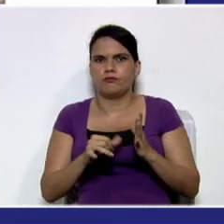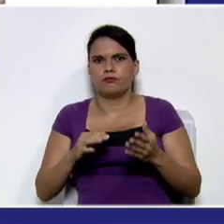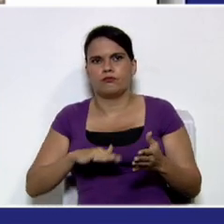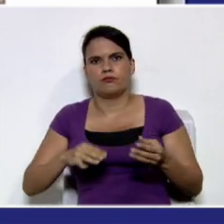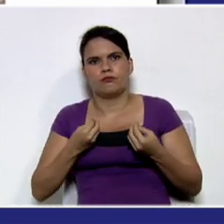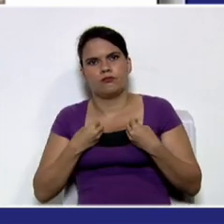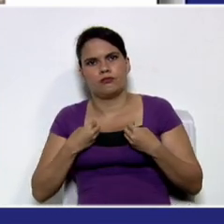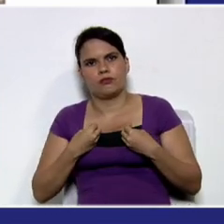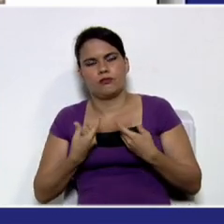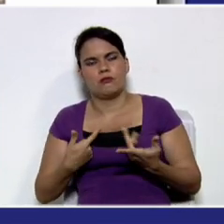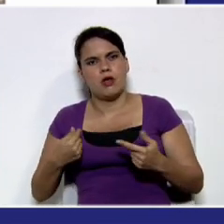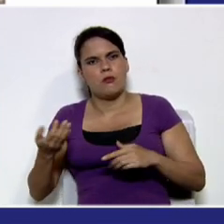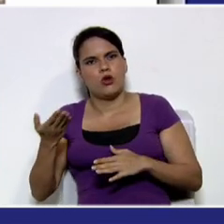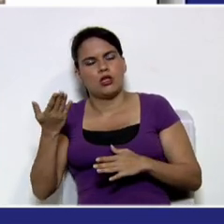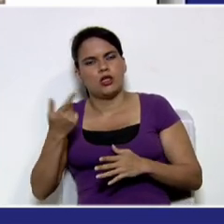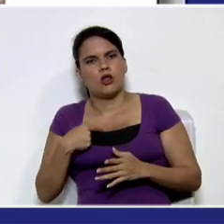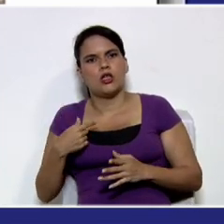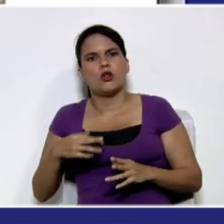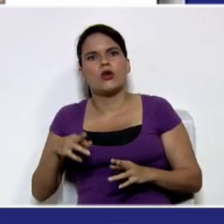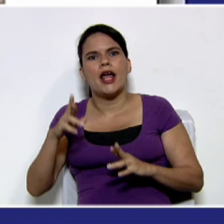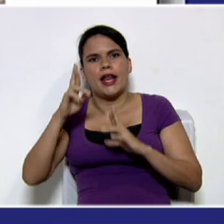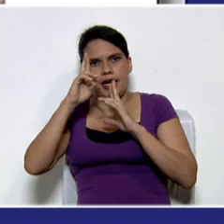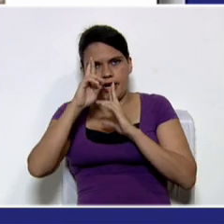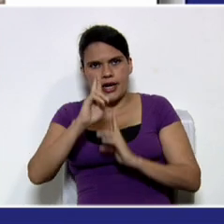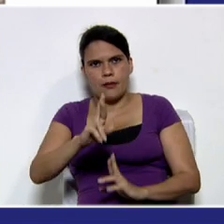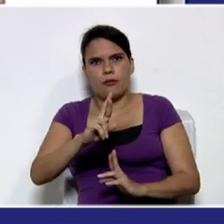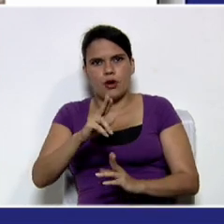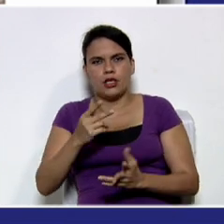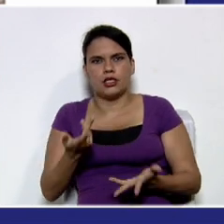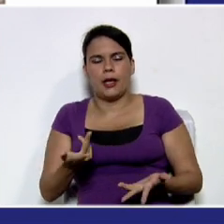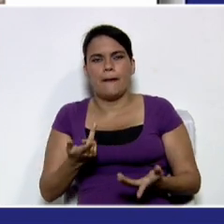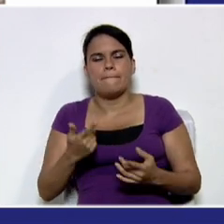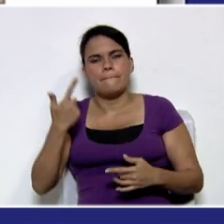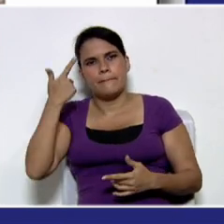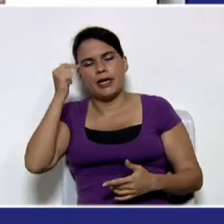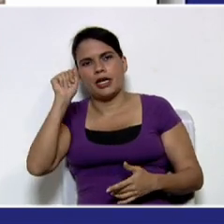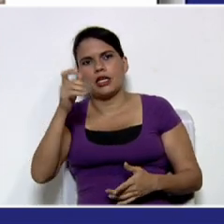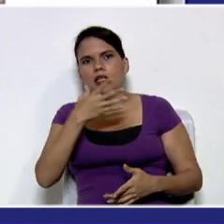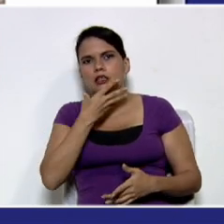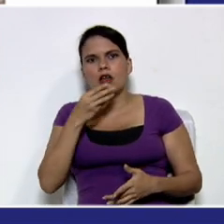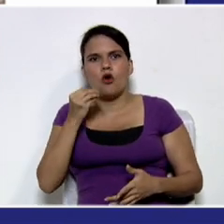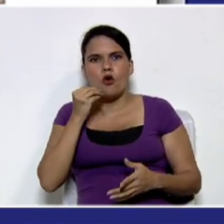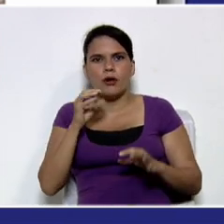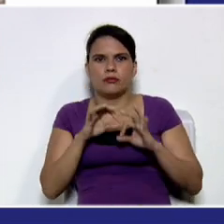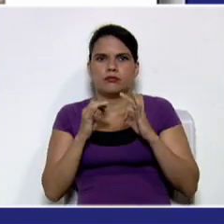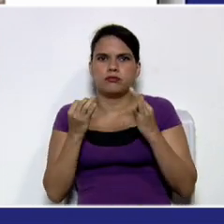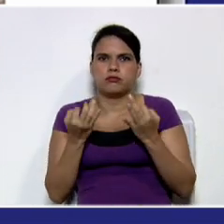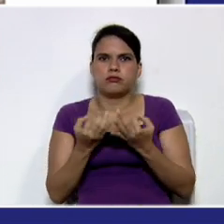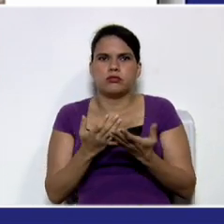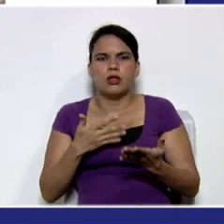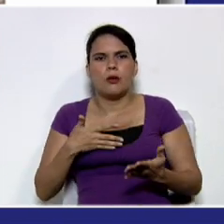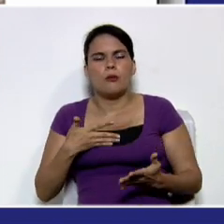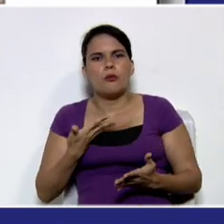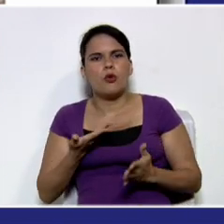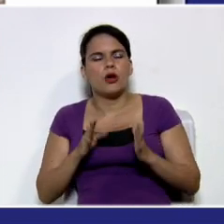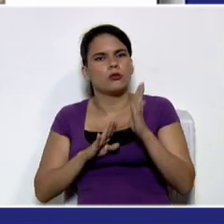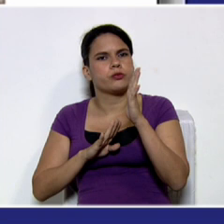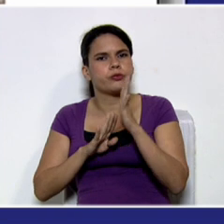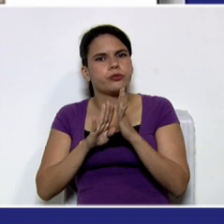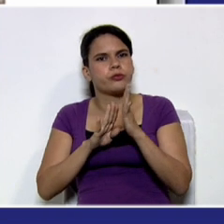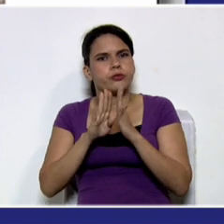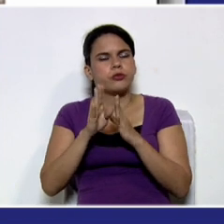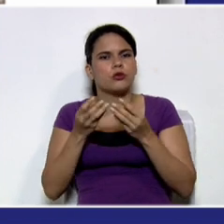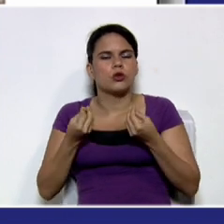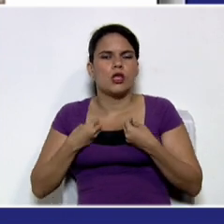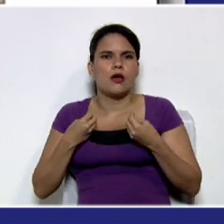aún, damos una respuesta efectiva para que este joven y la familia pueda desarrollar una unidad